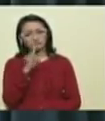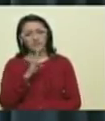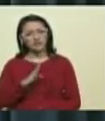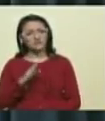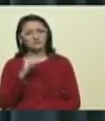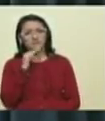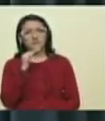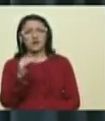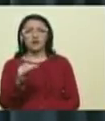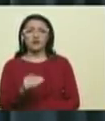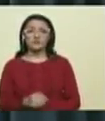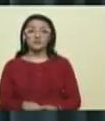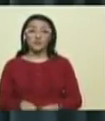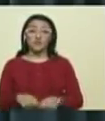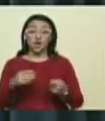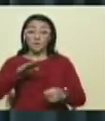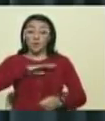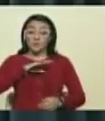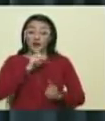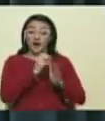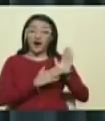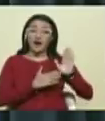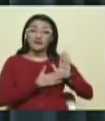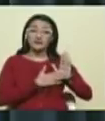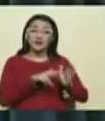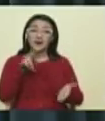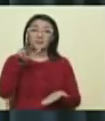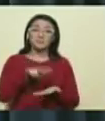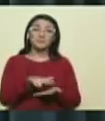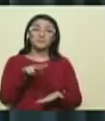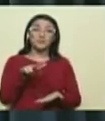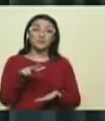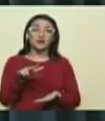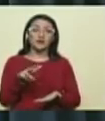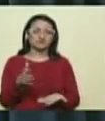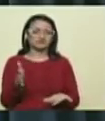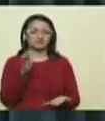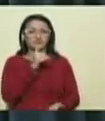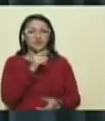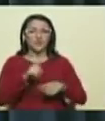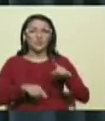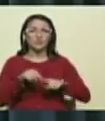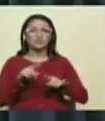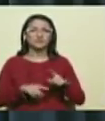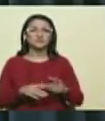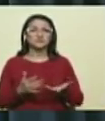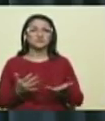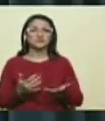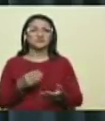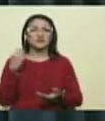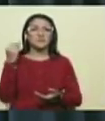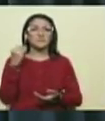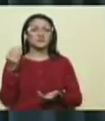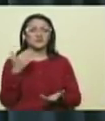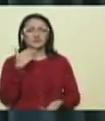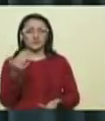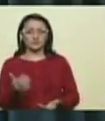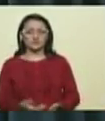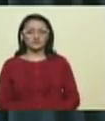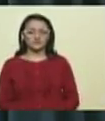Pero se atreven, violando su propia carta, a aprobar cosas que son inexistentes, ni siquiera vamos a entrar a considerarlas. Eso no